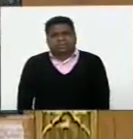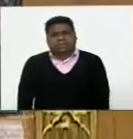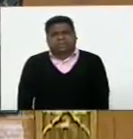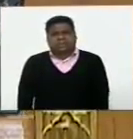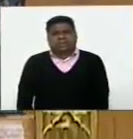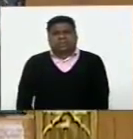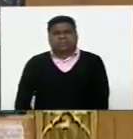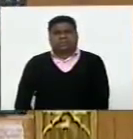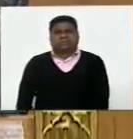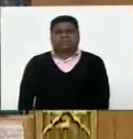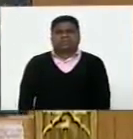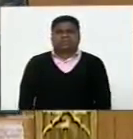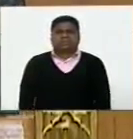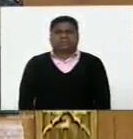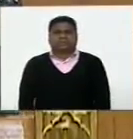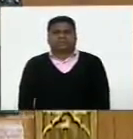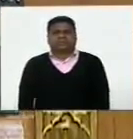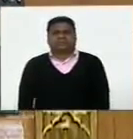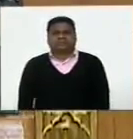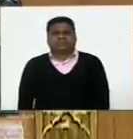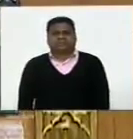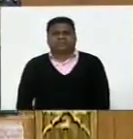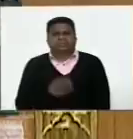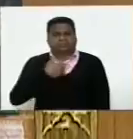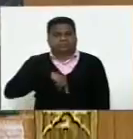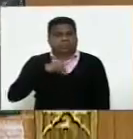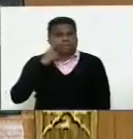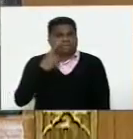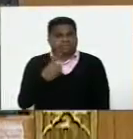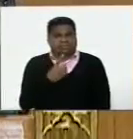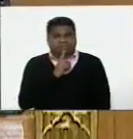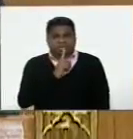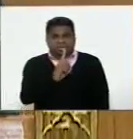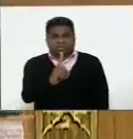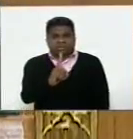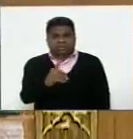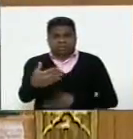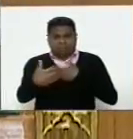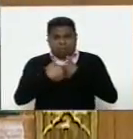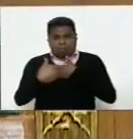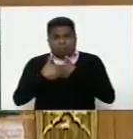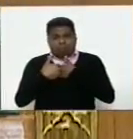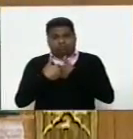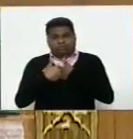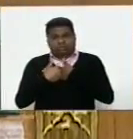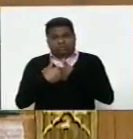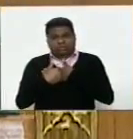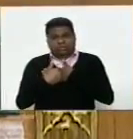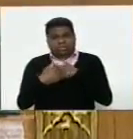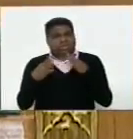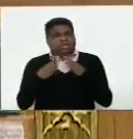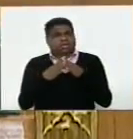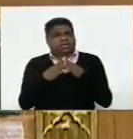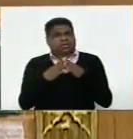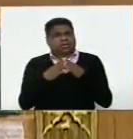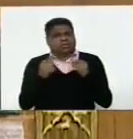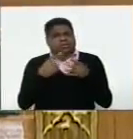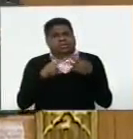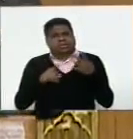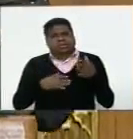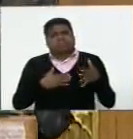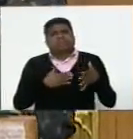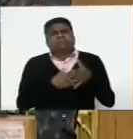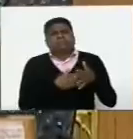esto que vimos hoy, un decreto en contra de las acciones imperialistas del